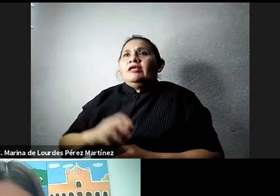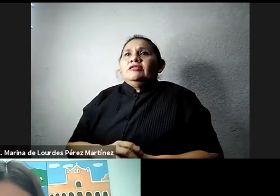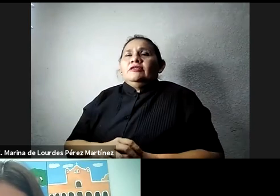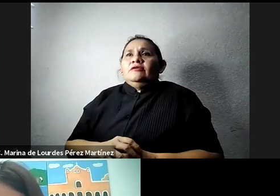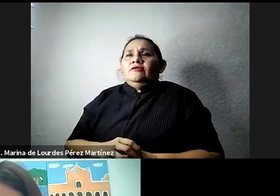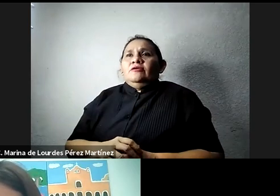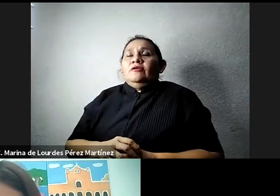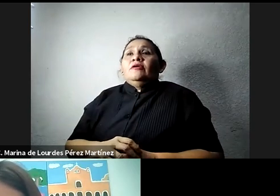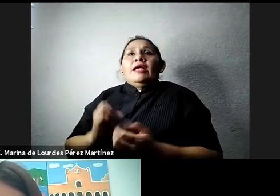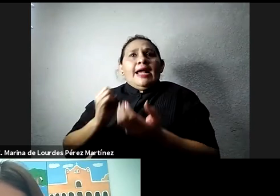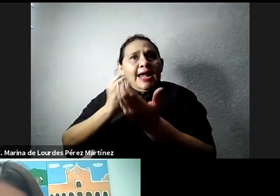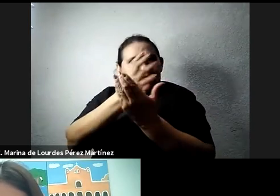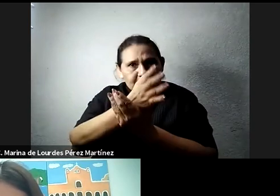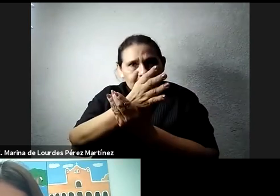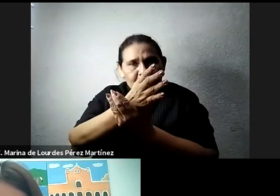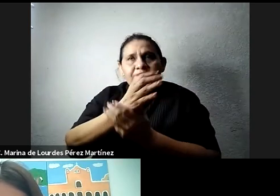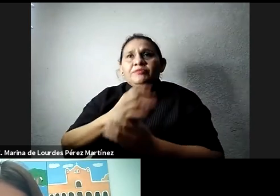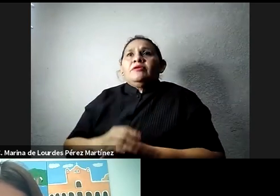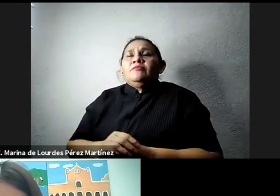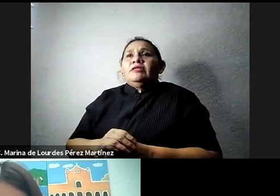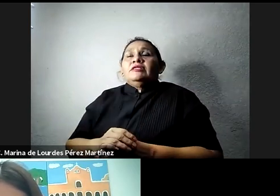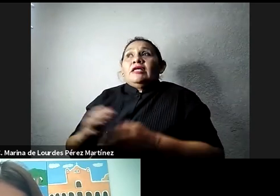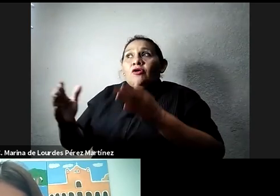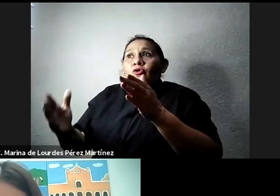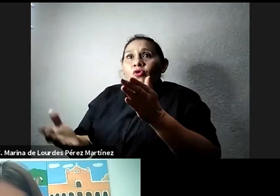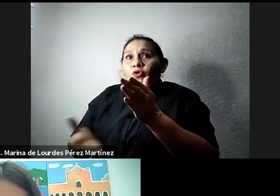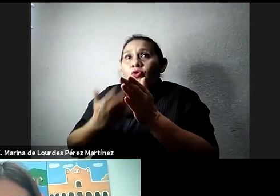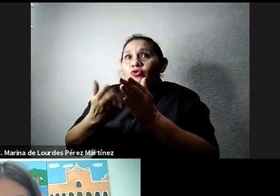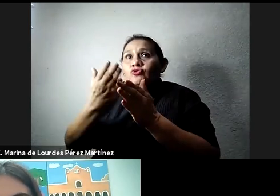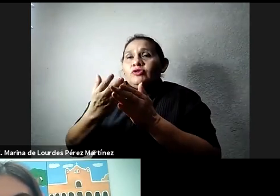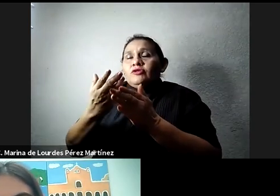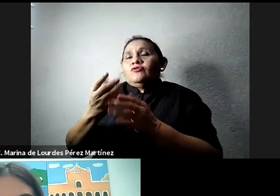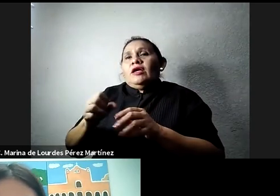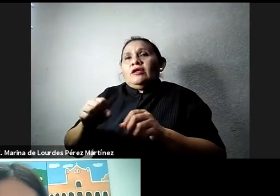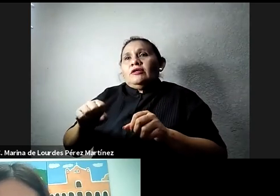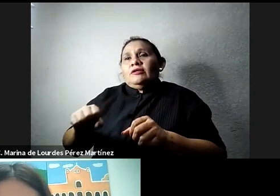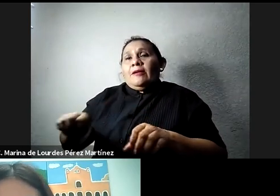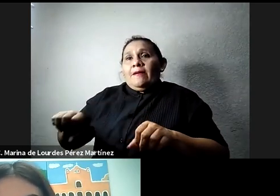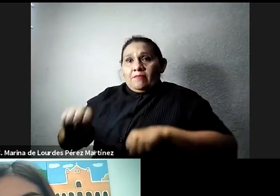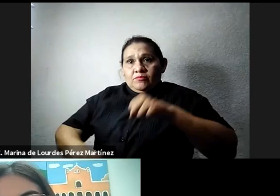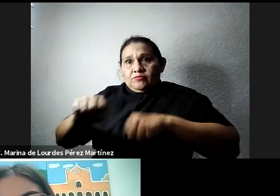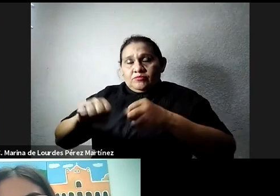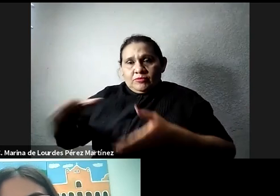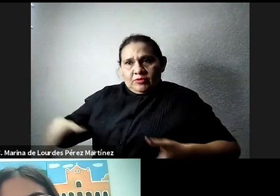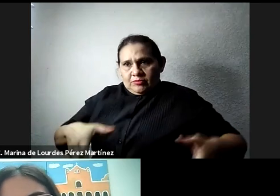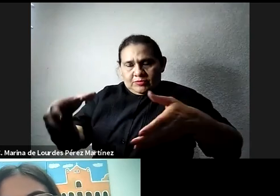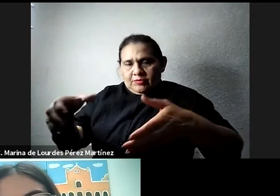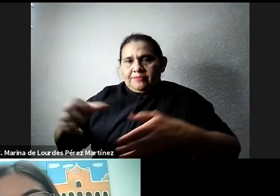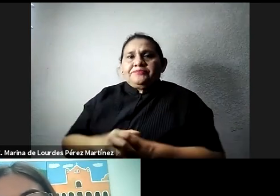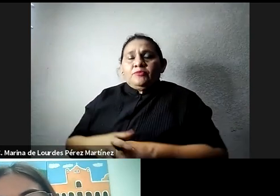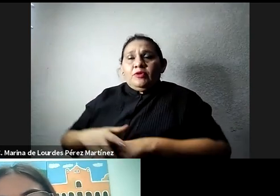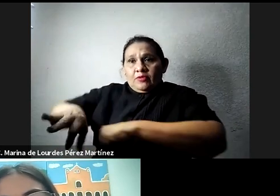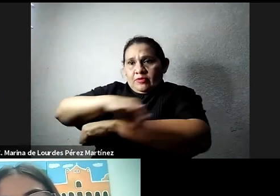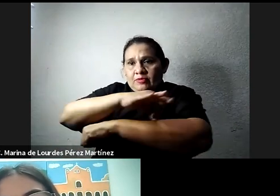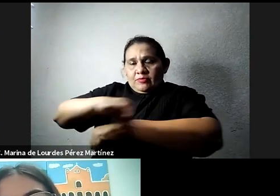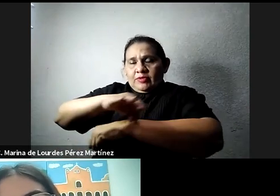peatonales accesibles mientras que están construyendo las ciclovías, ¿no? Arquitecta, fíjate que ahorita, por ejemplo, Lady Carrillo